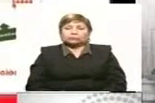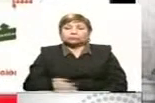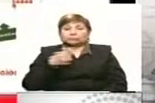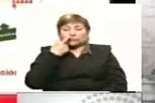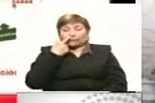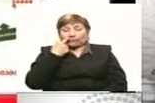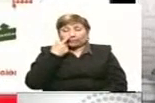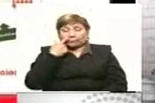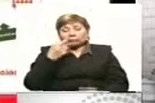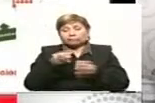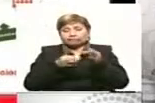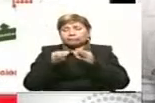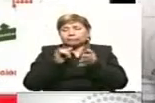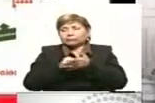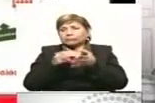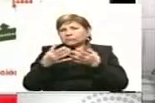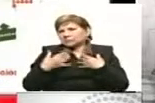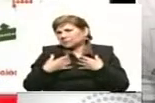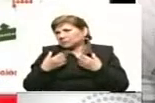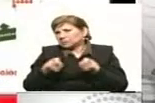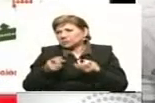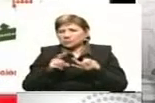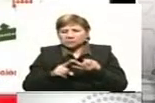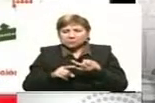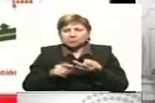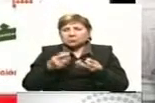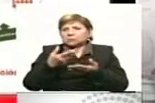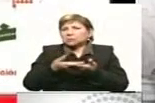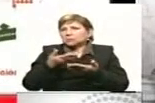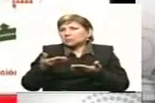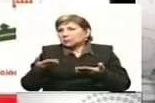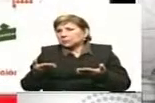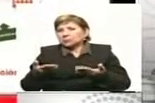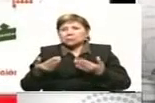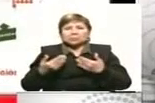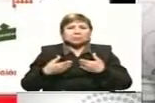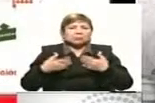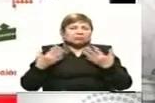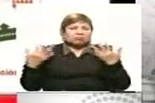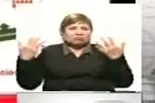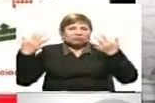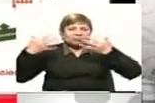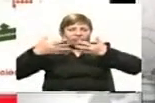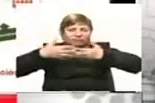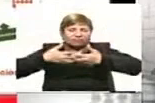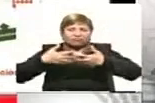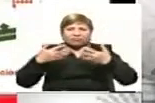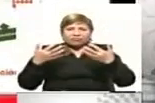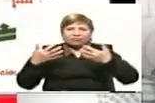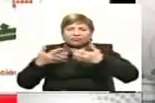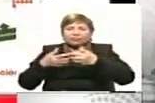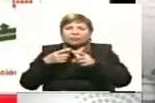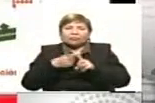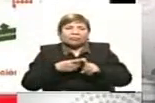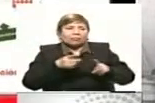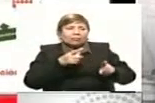establecer redes integradas de salud. Esto quiere decir tener una articulación entre los